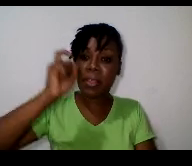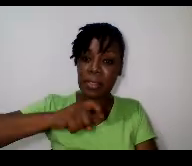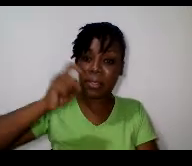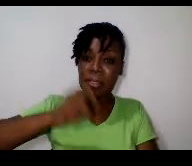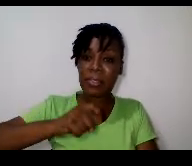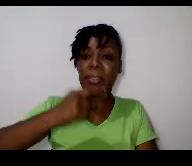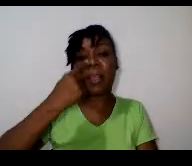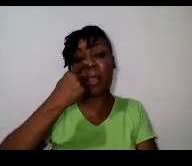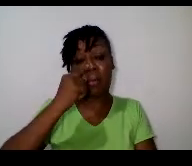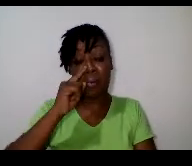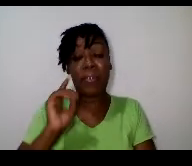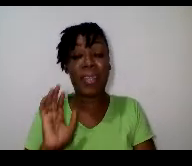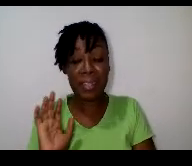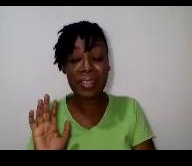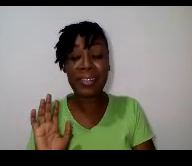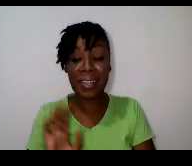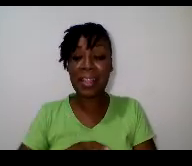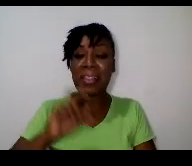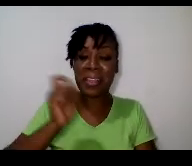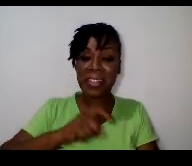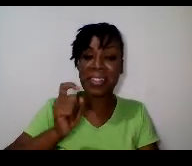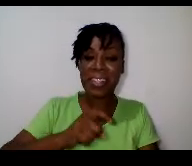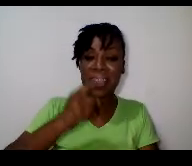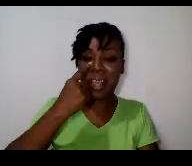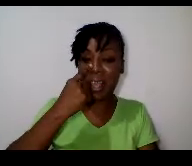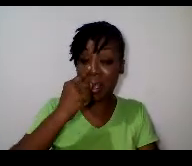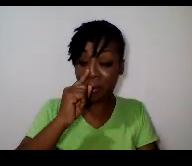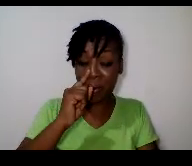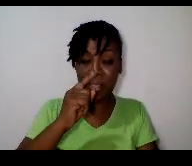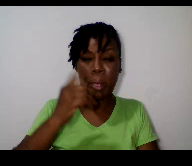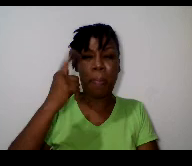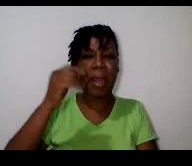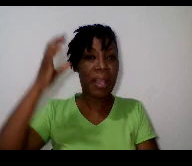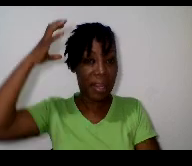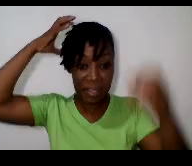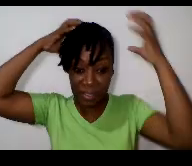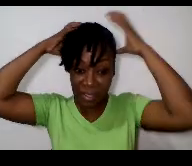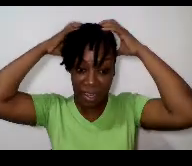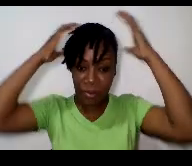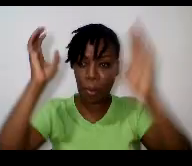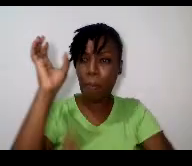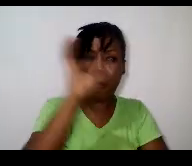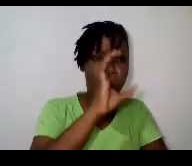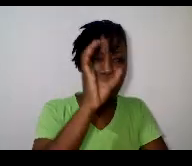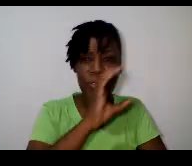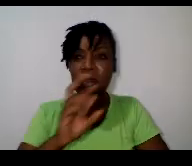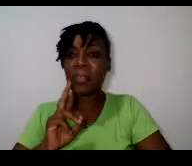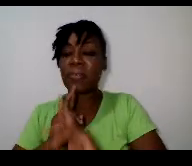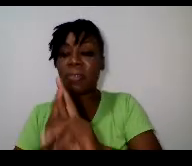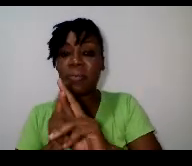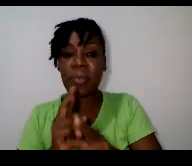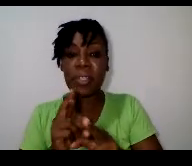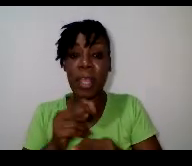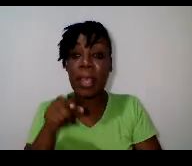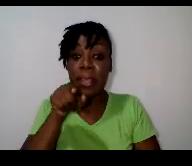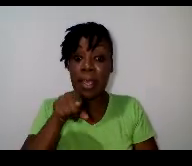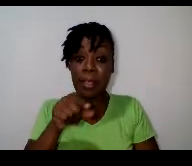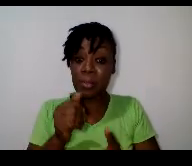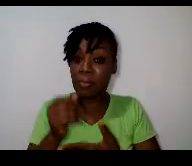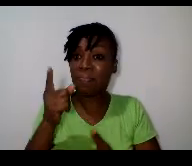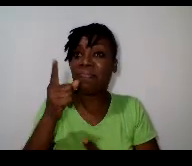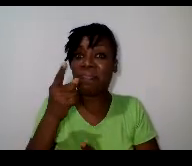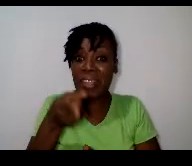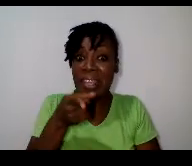aburrirse para que su cerebro busque soluciones a esto. Esto genera mayores conexiones neuronales y esto, aunque no lo crean,